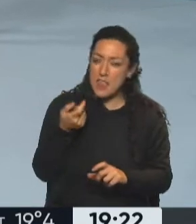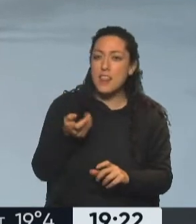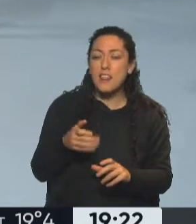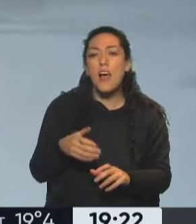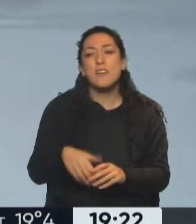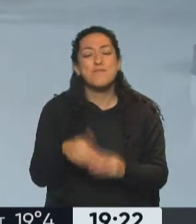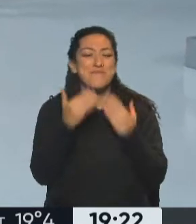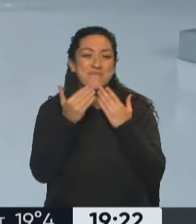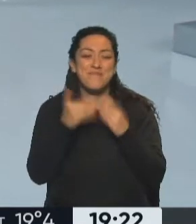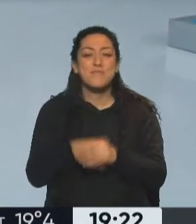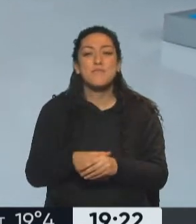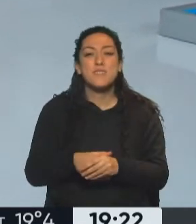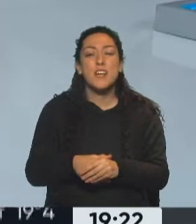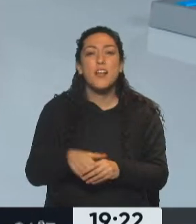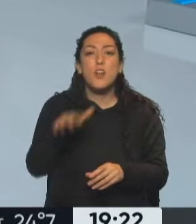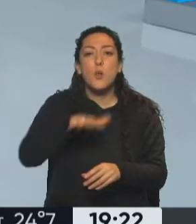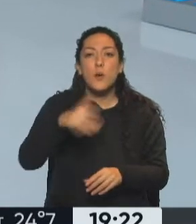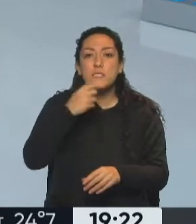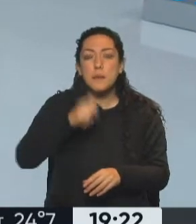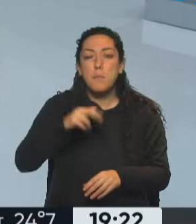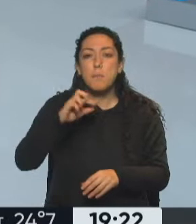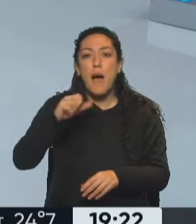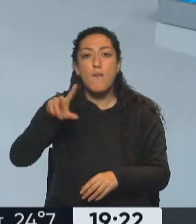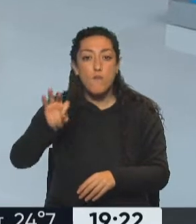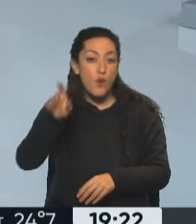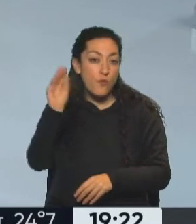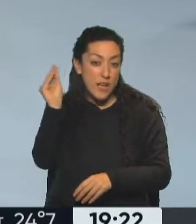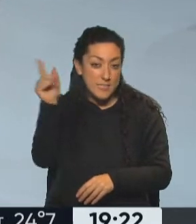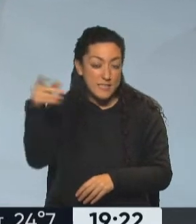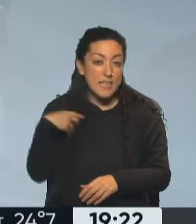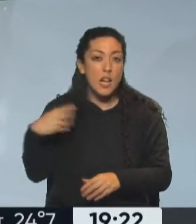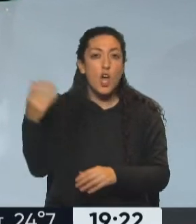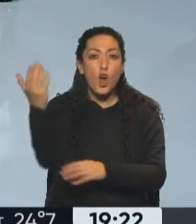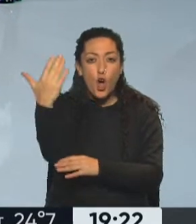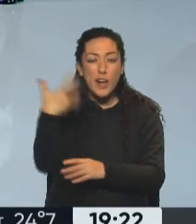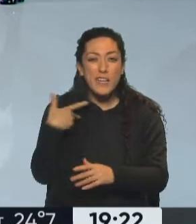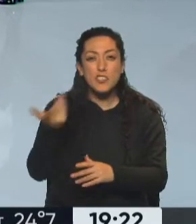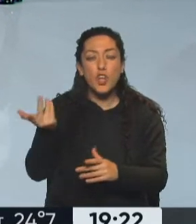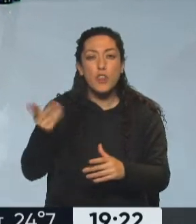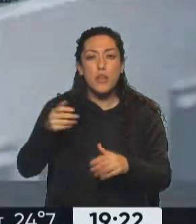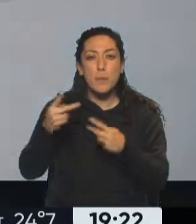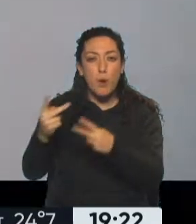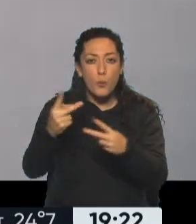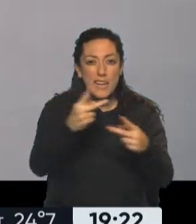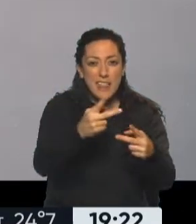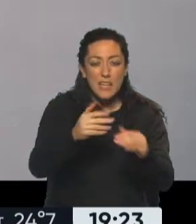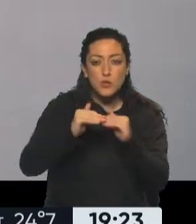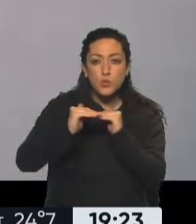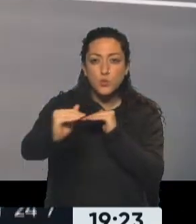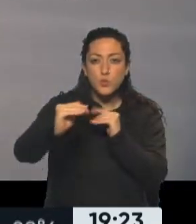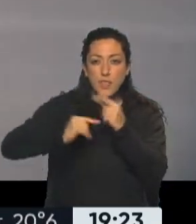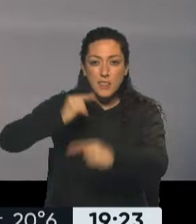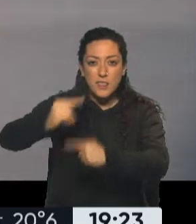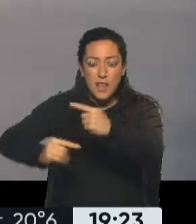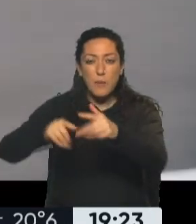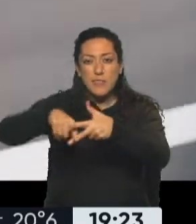Estuvimos probando en San Pablo un auto eléctrico en un congreso de movilidad sustentable, a ver cuál es el futuro de la tecnología, qué